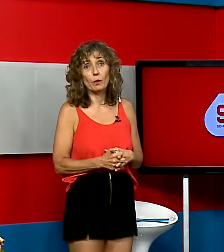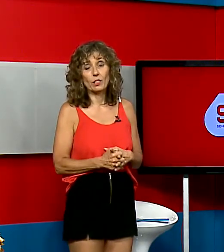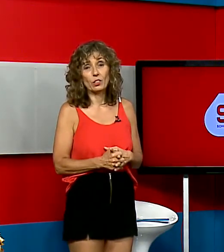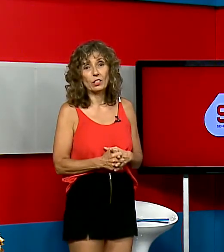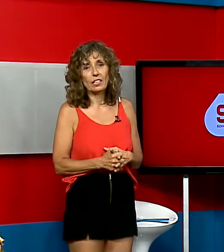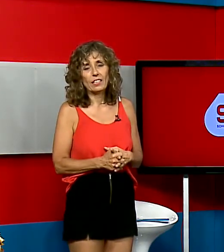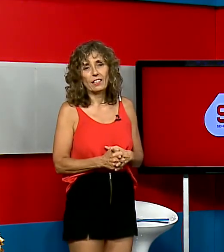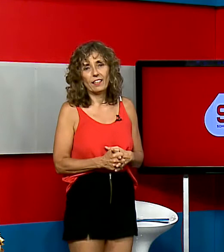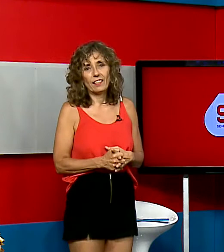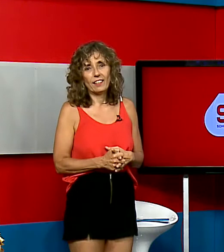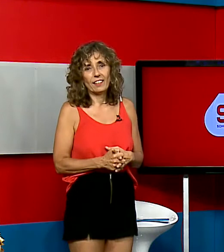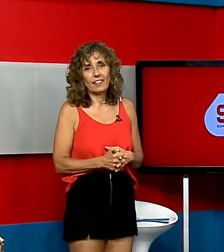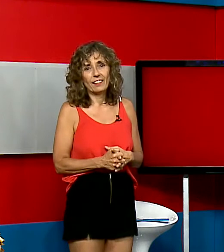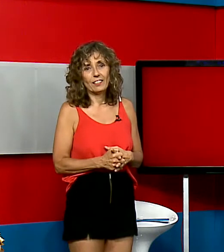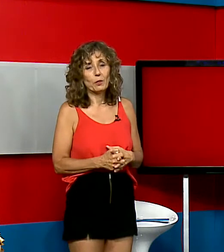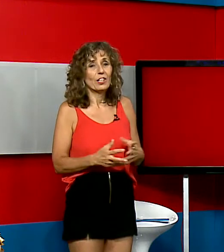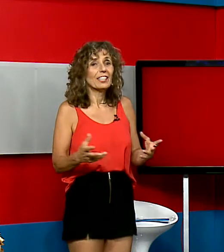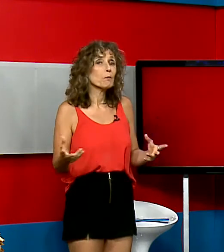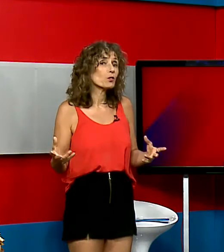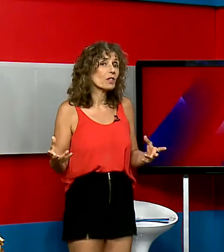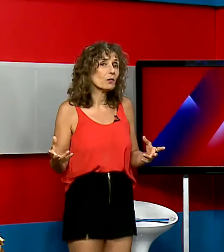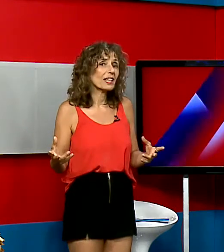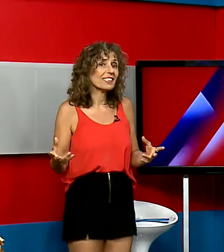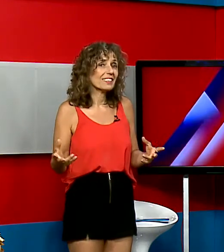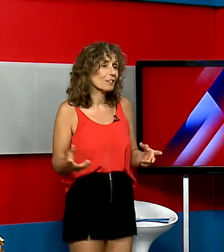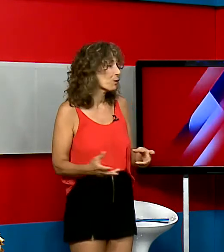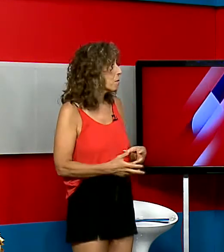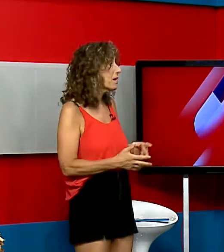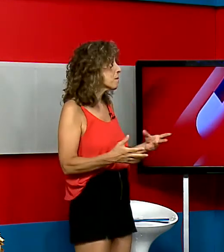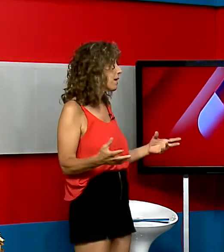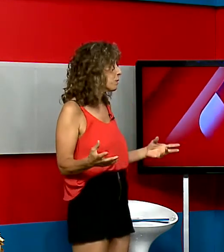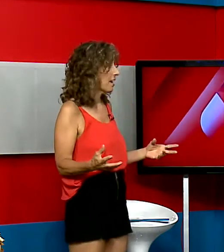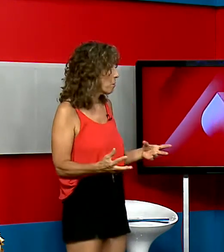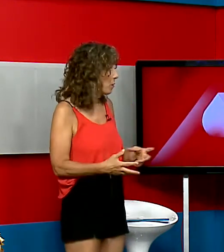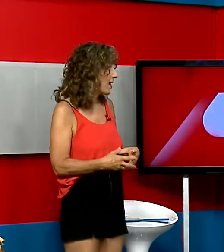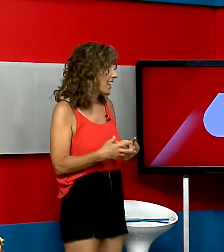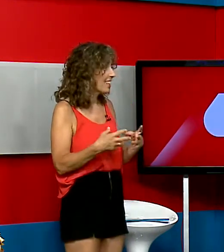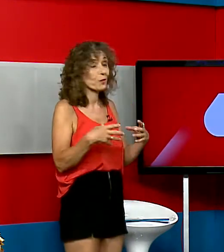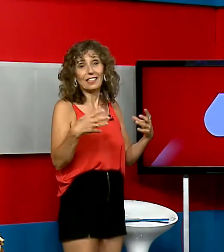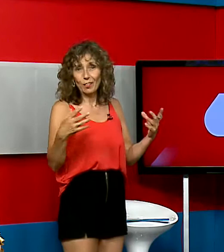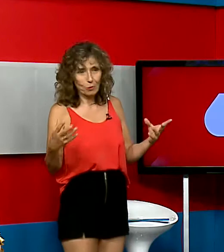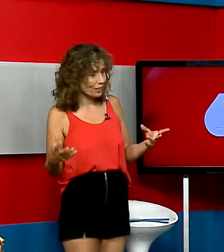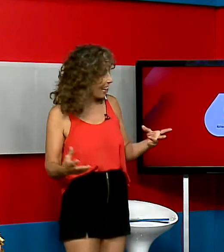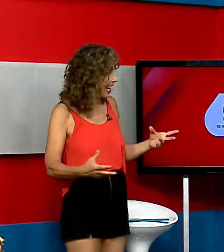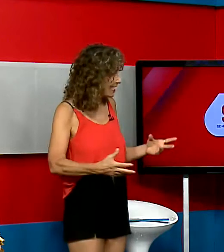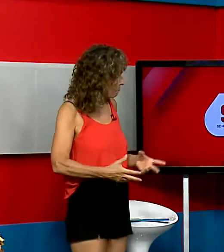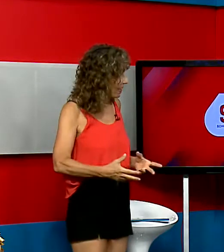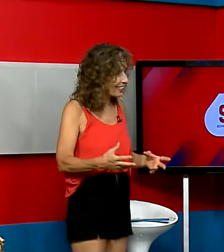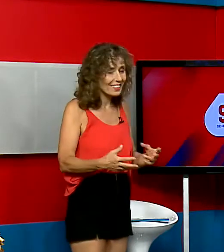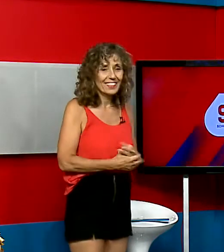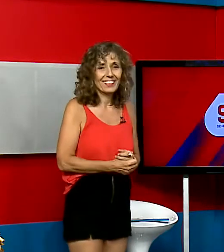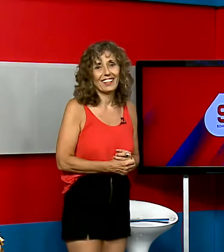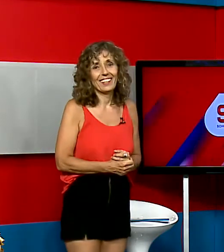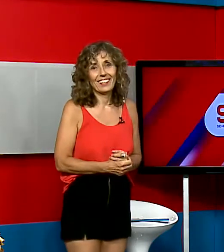agradecidos por eso. Y bueno, elegimos a un cantante que fue un emblema de una época Así y de es. Un estilo musical